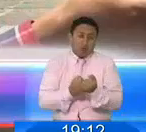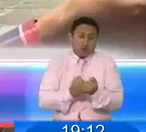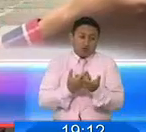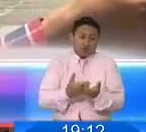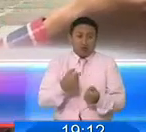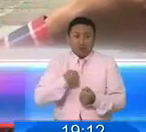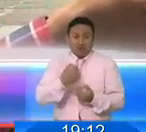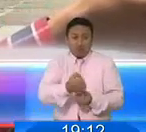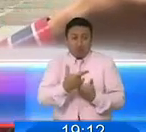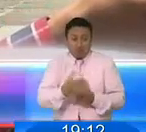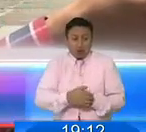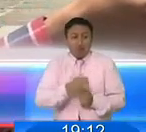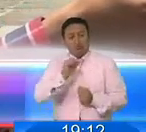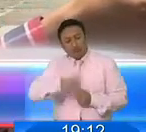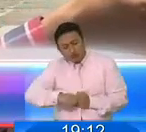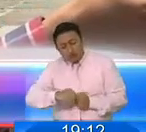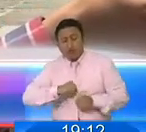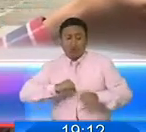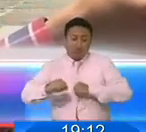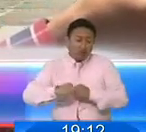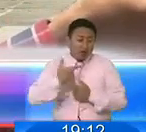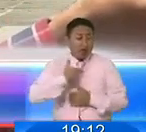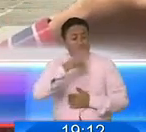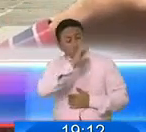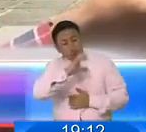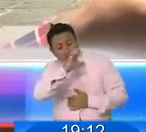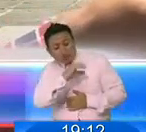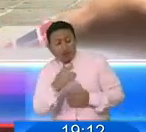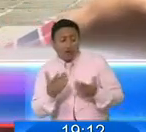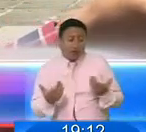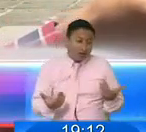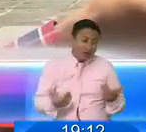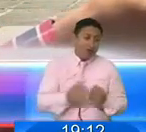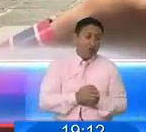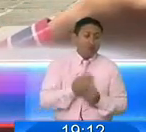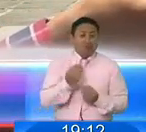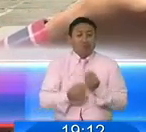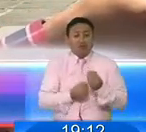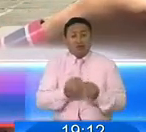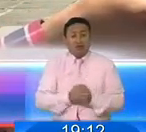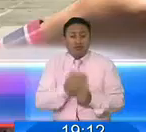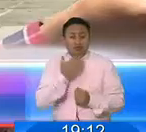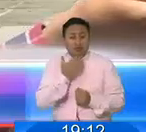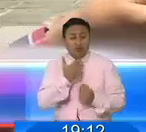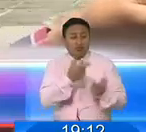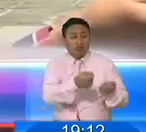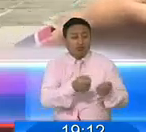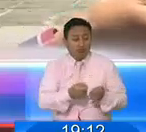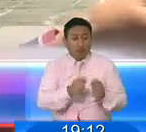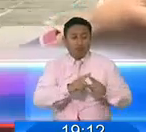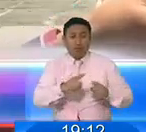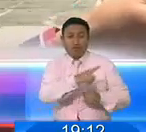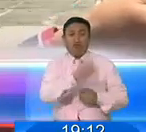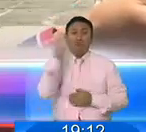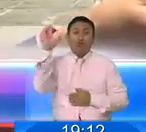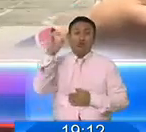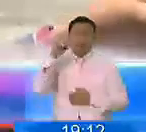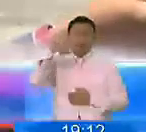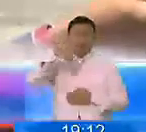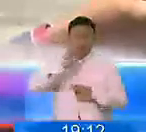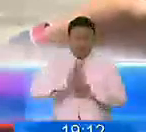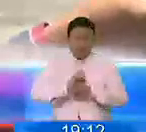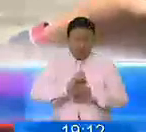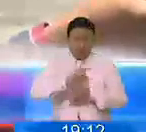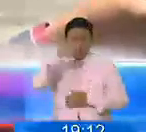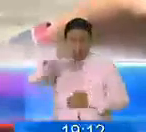informaba que estaban tratando de buscarles con vida de ver de qué manera era la forma pero colombia pero a ningún momento no se